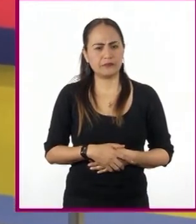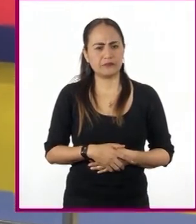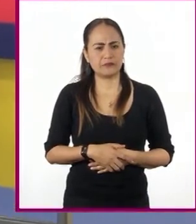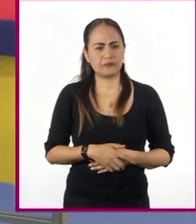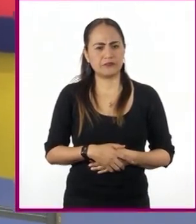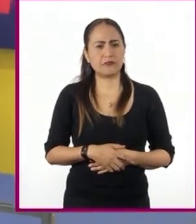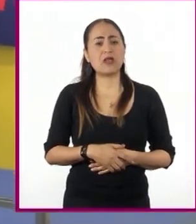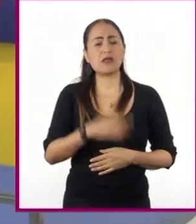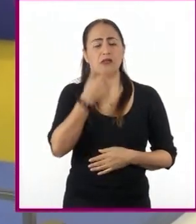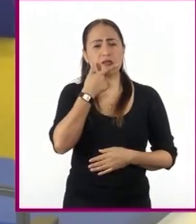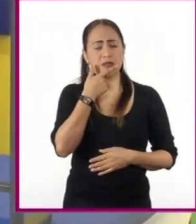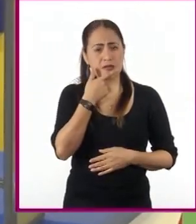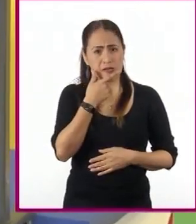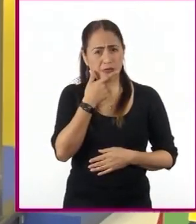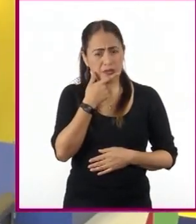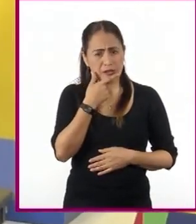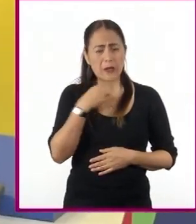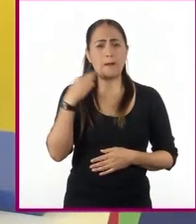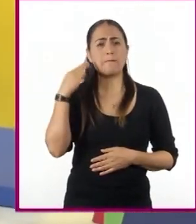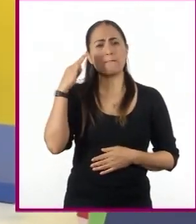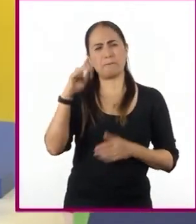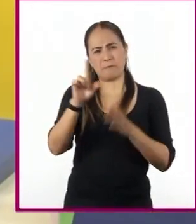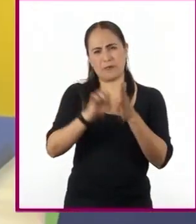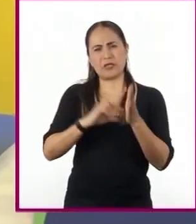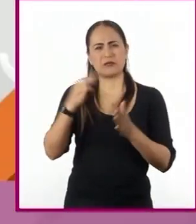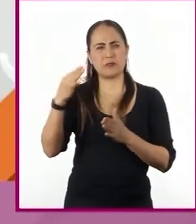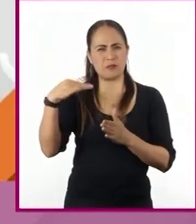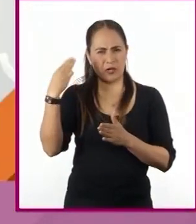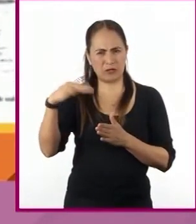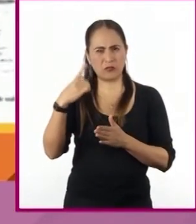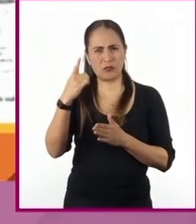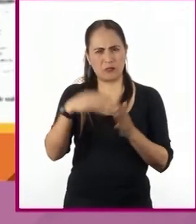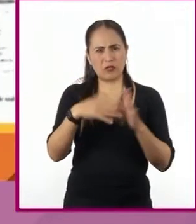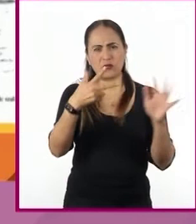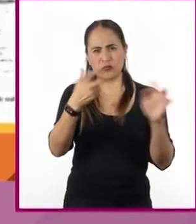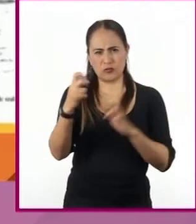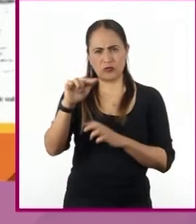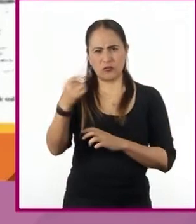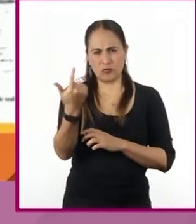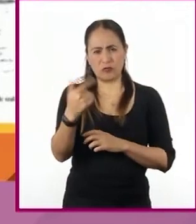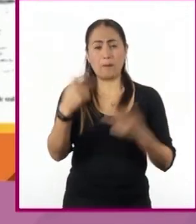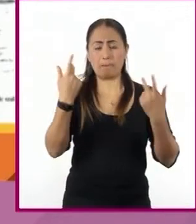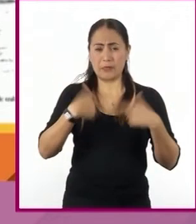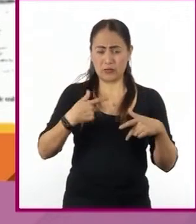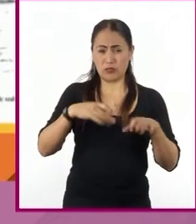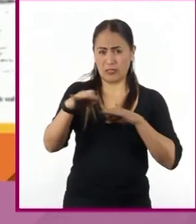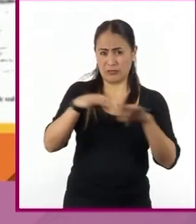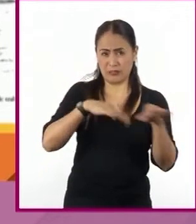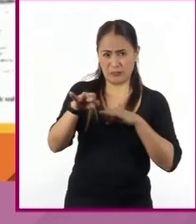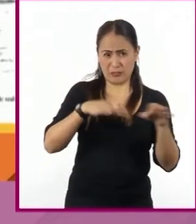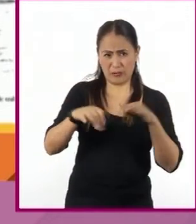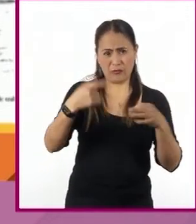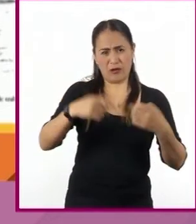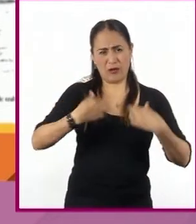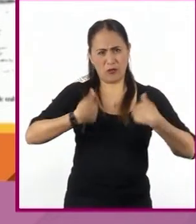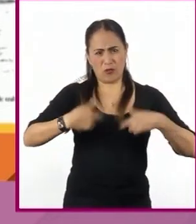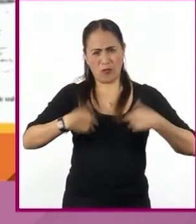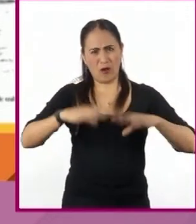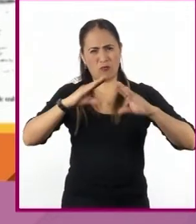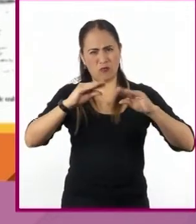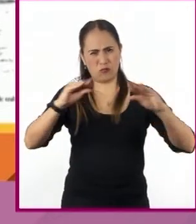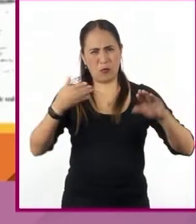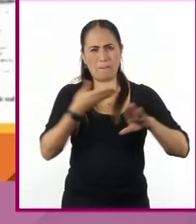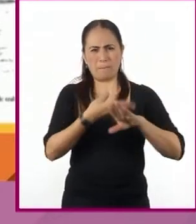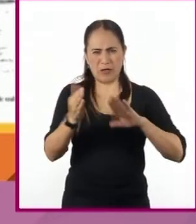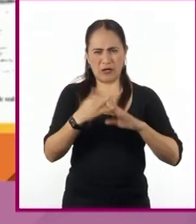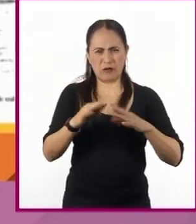Yorkshire, Inglaterra, marzo de 1812. Trabajadores de las fábricas de hilados de lana y algodón